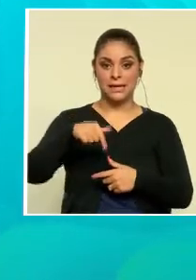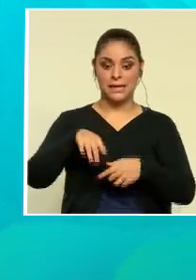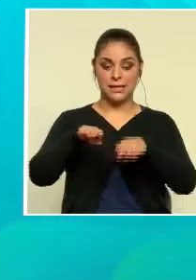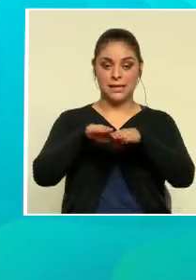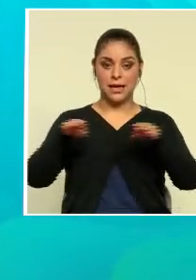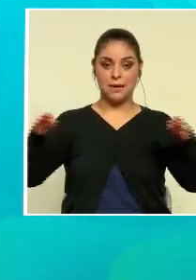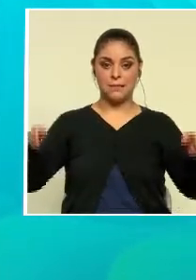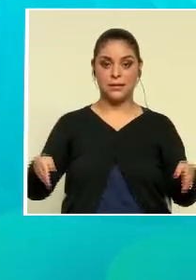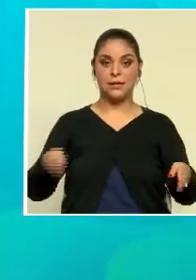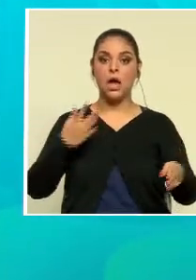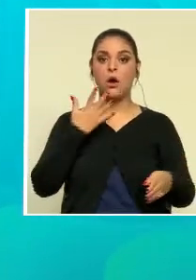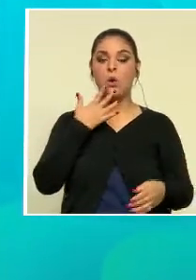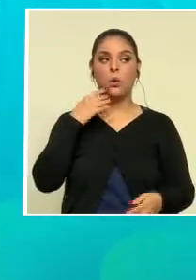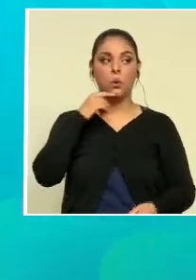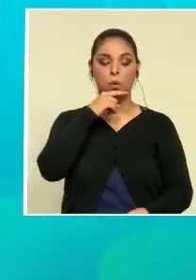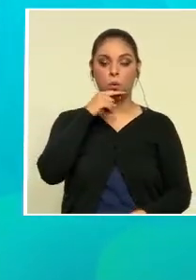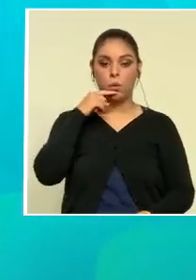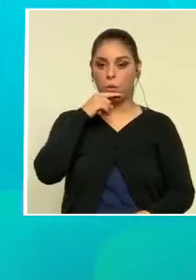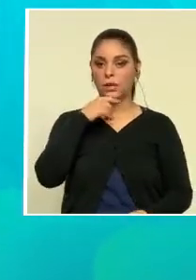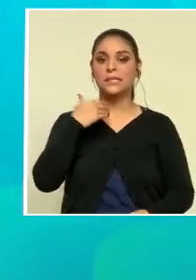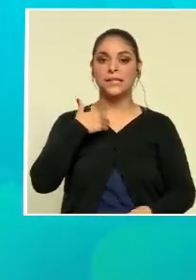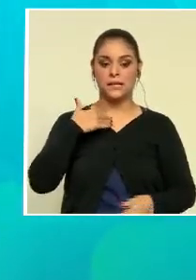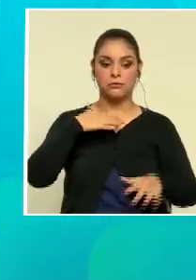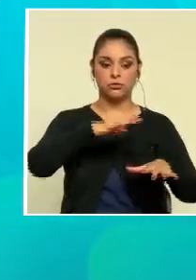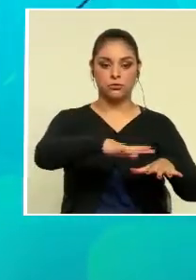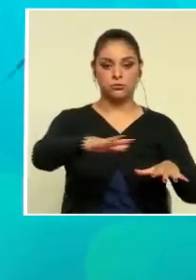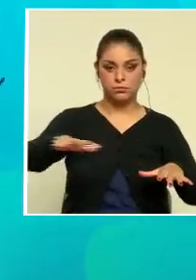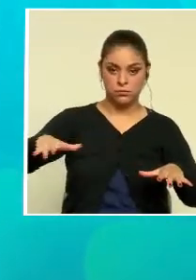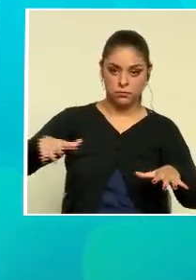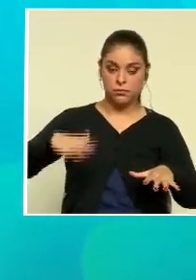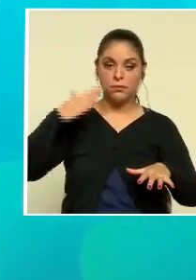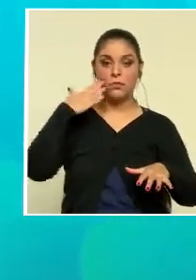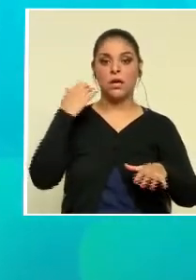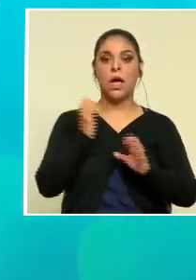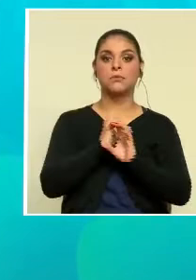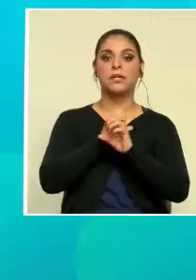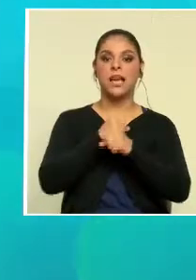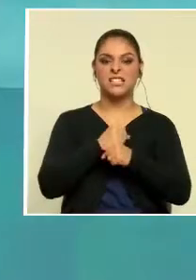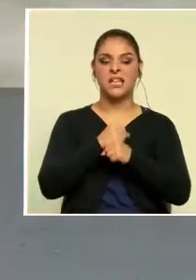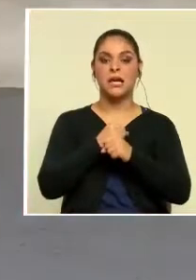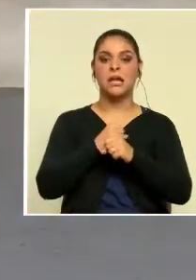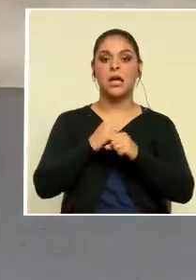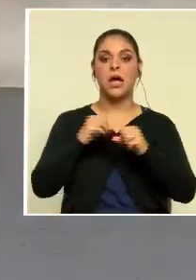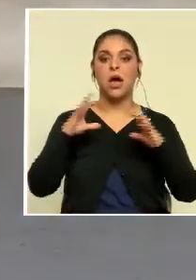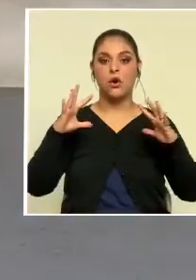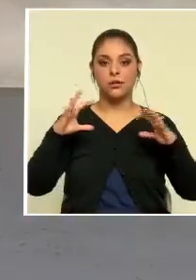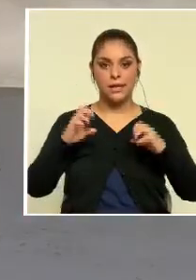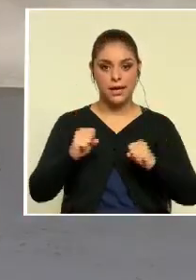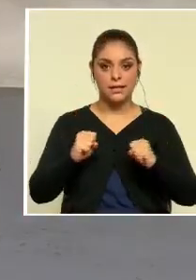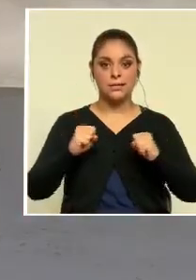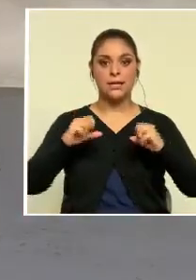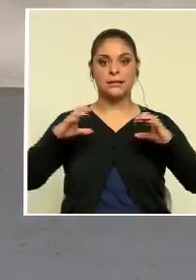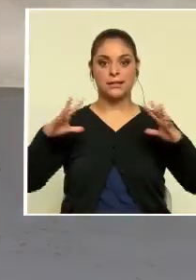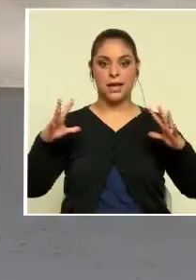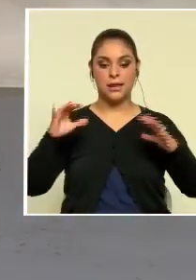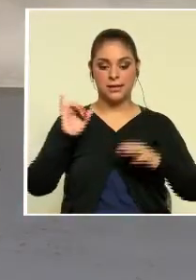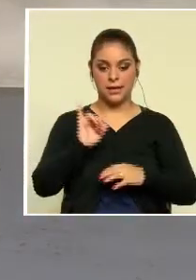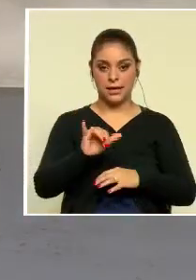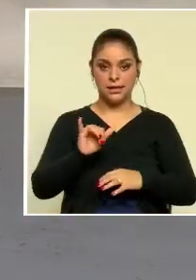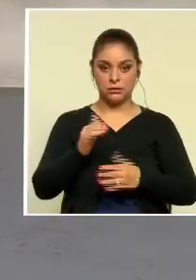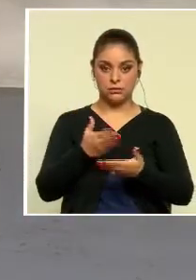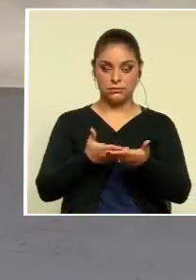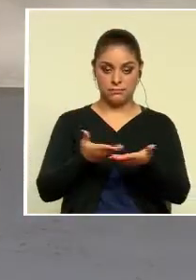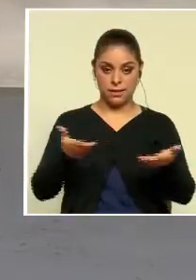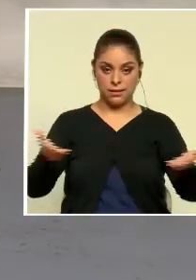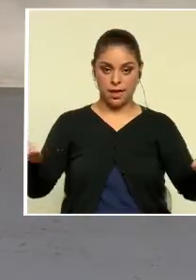el color rojo los tenemos porque vamos a contraer y extraer con nuestras manos estos materiales que tenemos